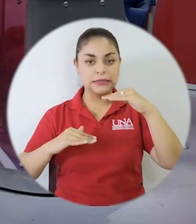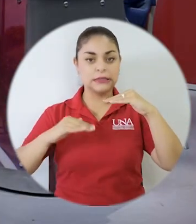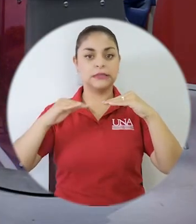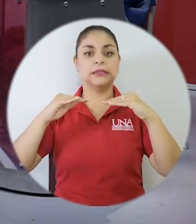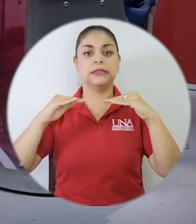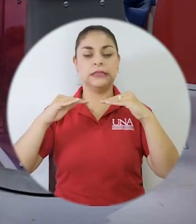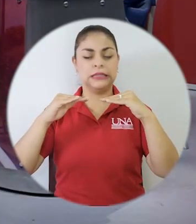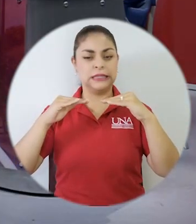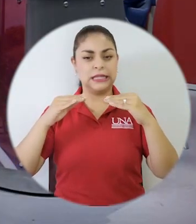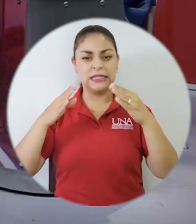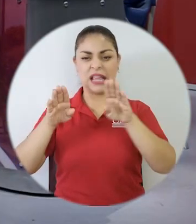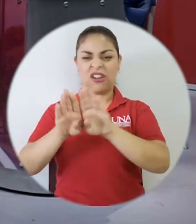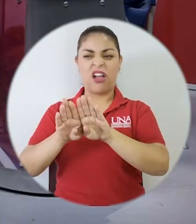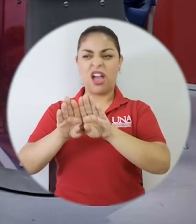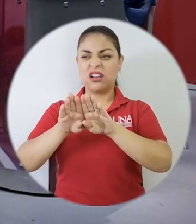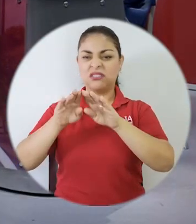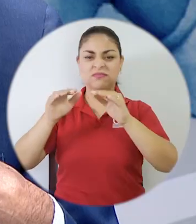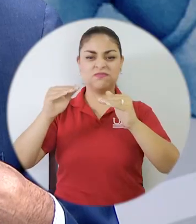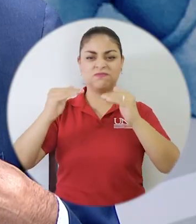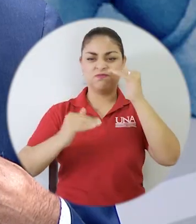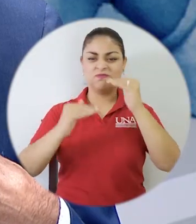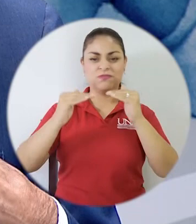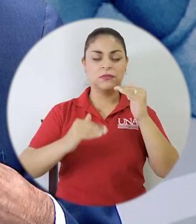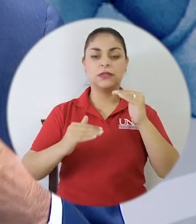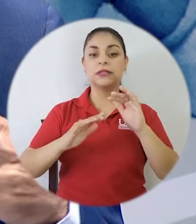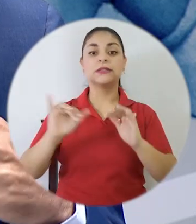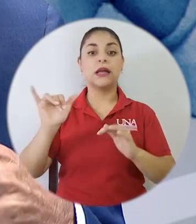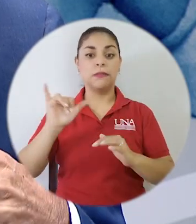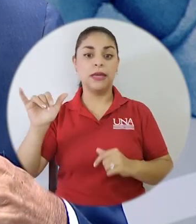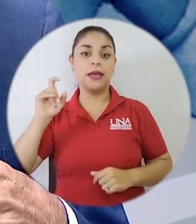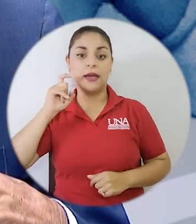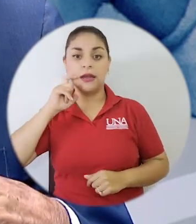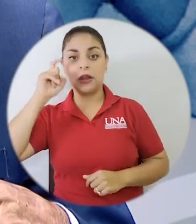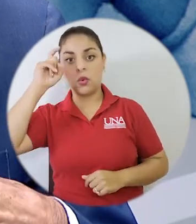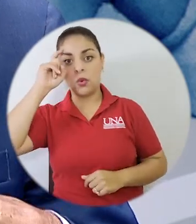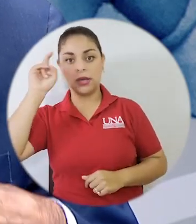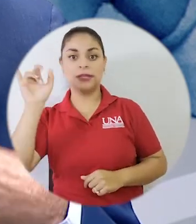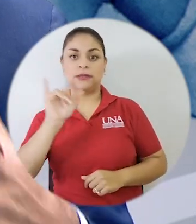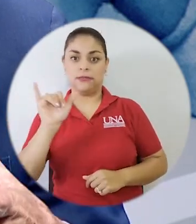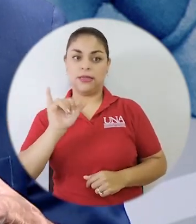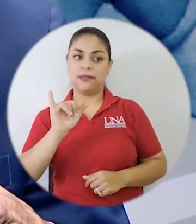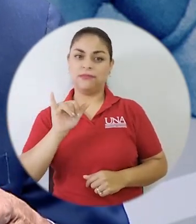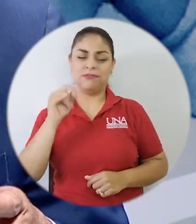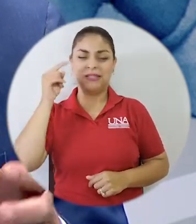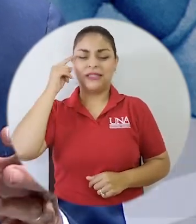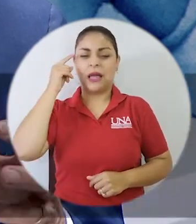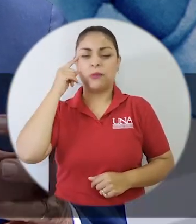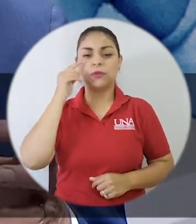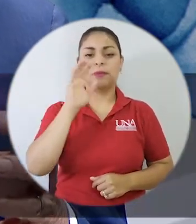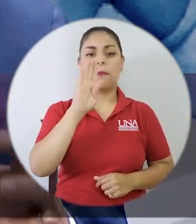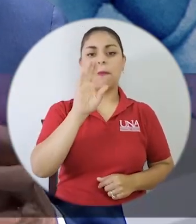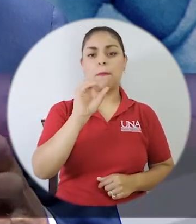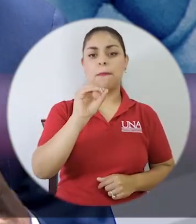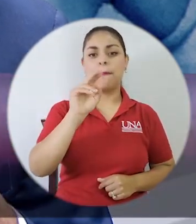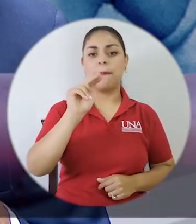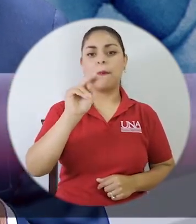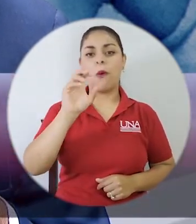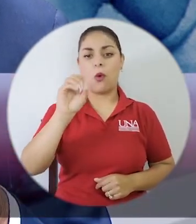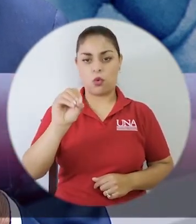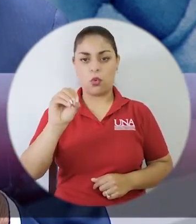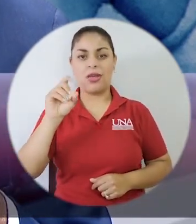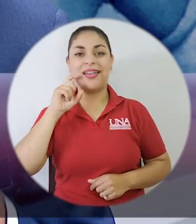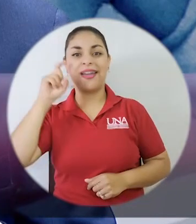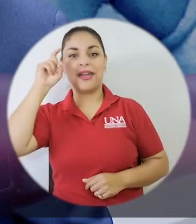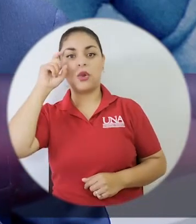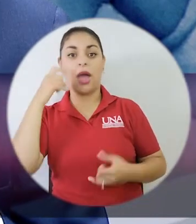que cerrar. La brecha de género también nos posibilita pensar en aprovechar el bono de género. Estamos en un momento en el